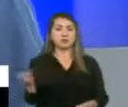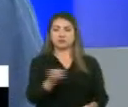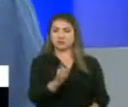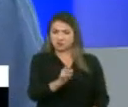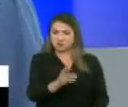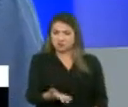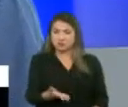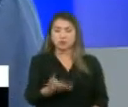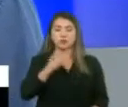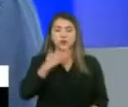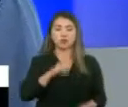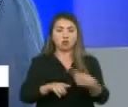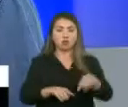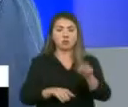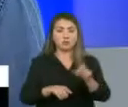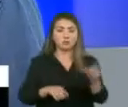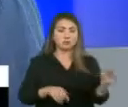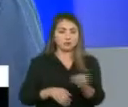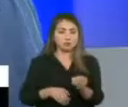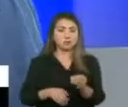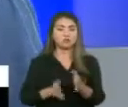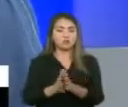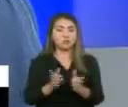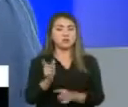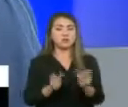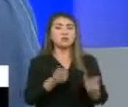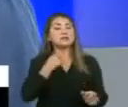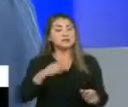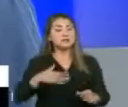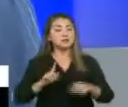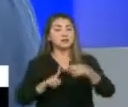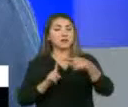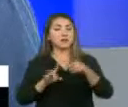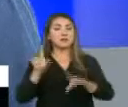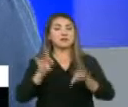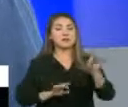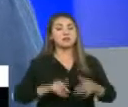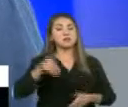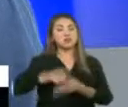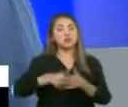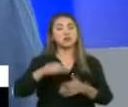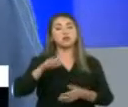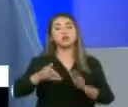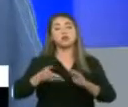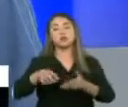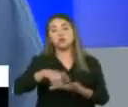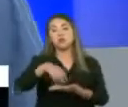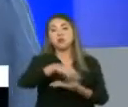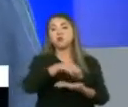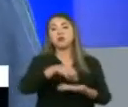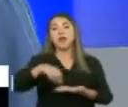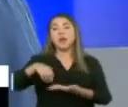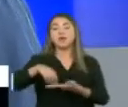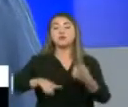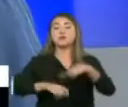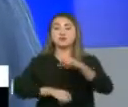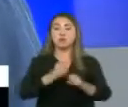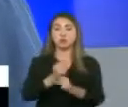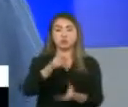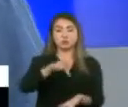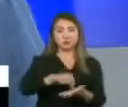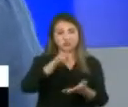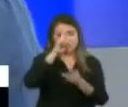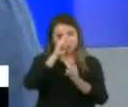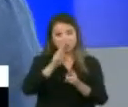que hoy día hay muchas personas que han mostrado interés por participar en elecciones comunales el próximo año parlamentaria y creo que hay que respetar eso, los